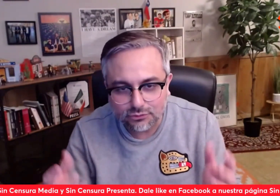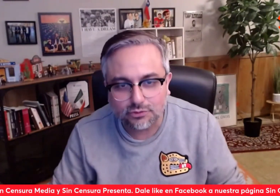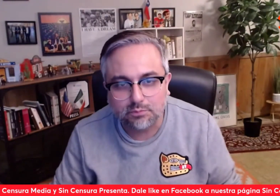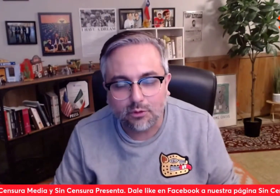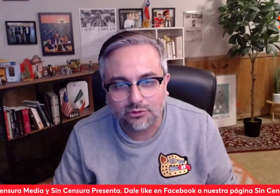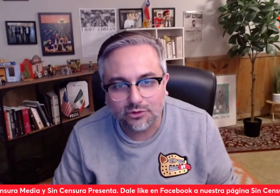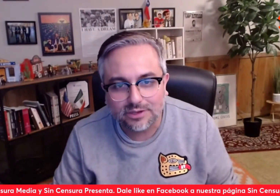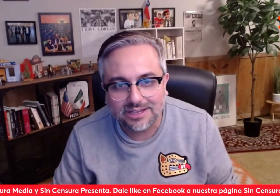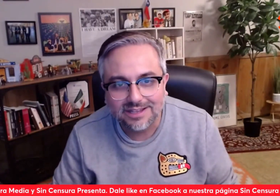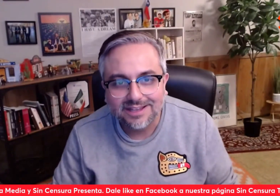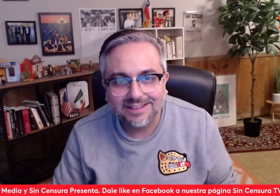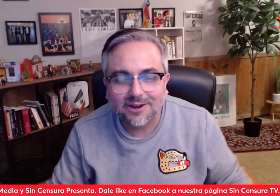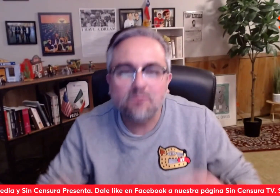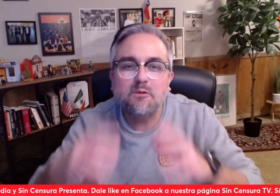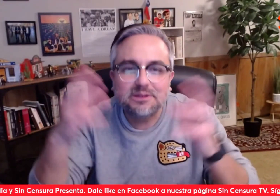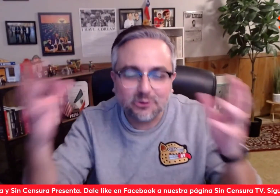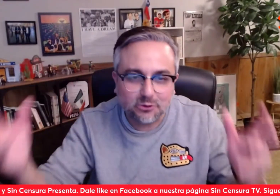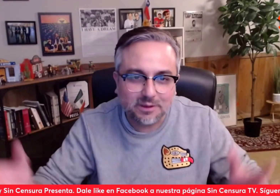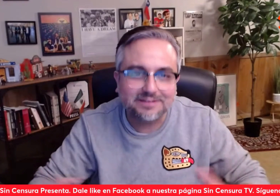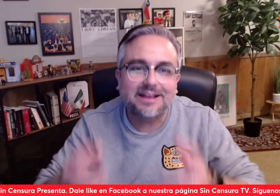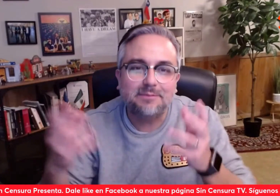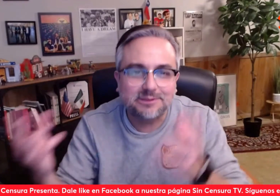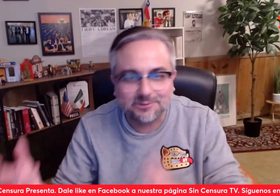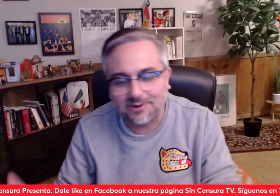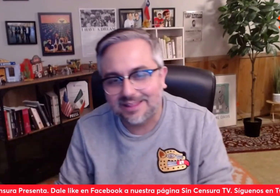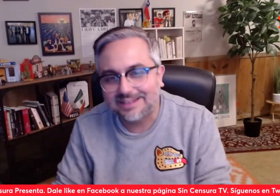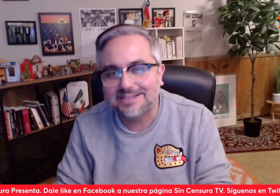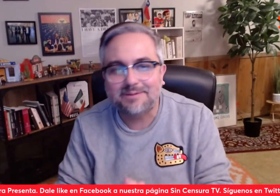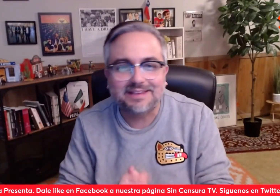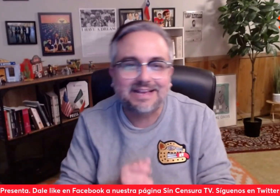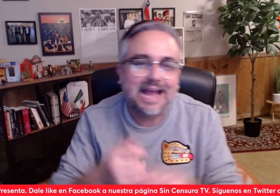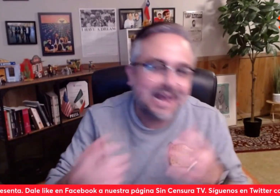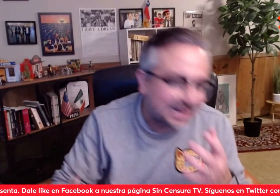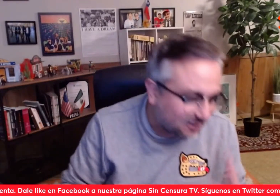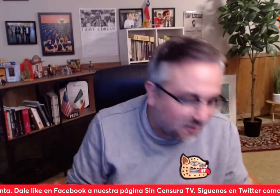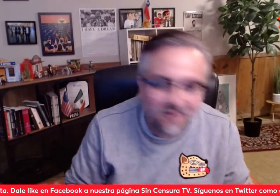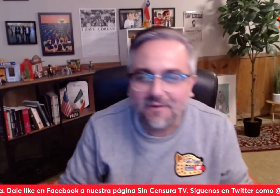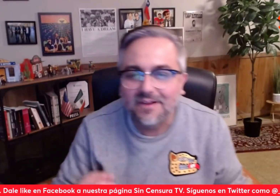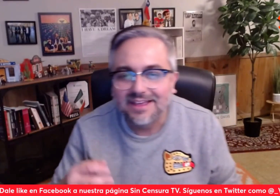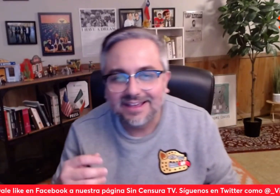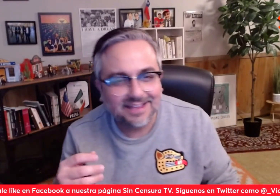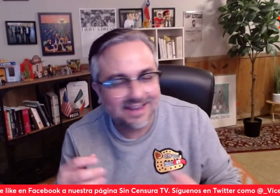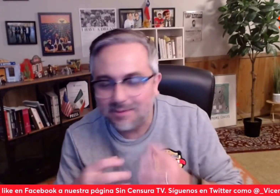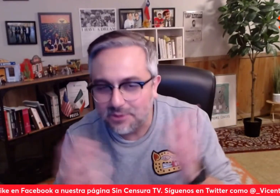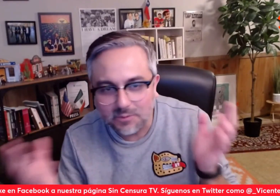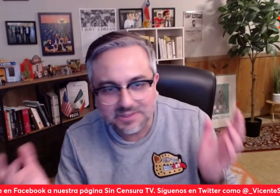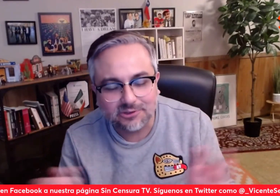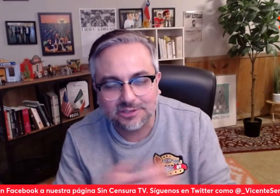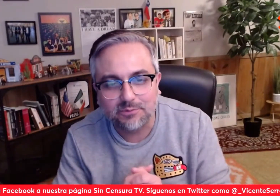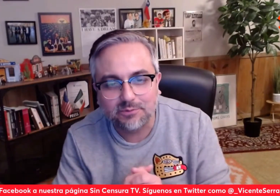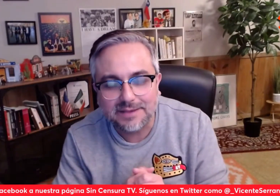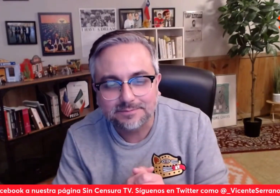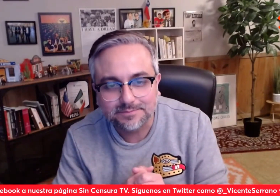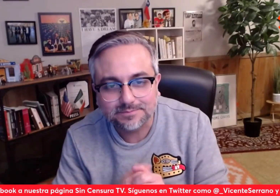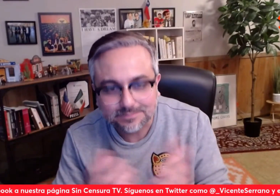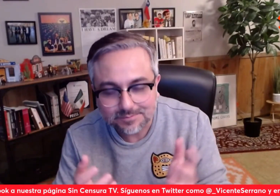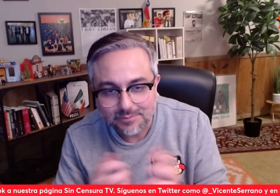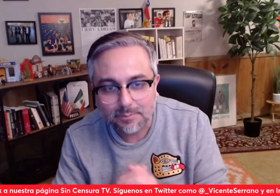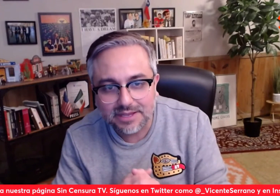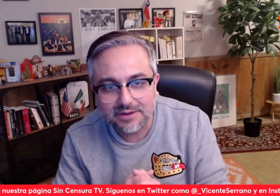también difunto esposo, que en algún momento tuvo acercamientos con la derecha mexicana y no, han habido muchas cosas por